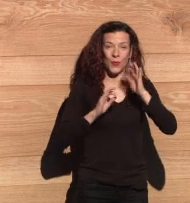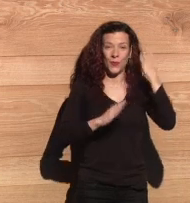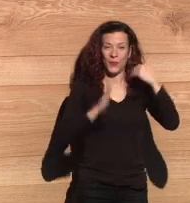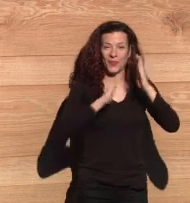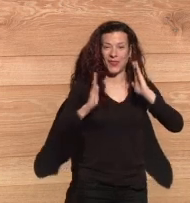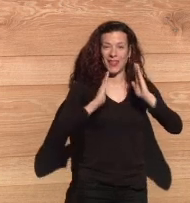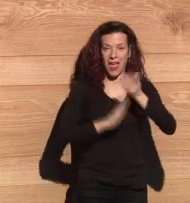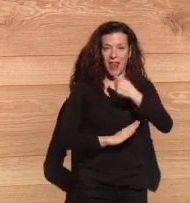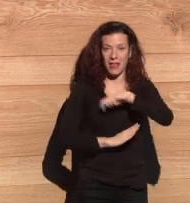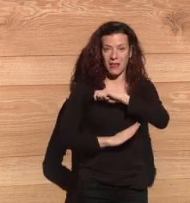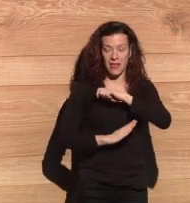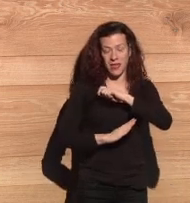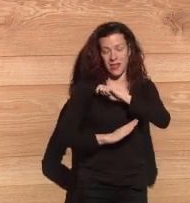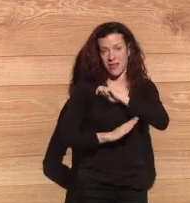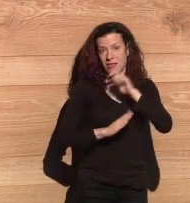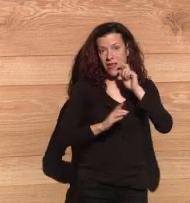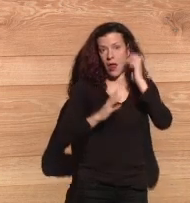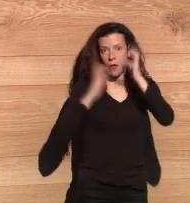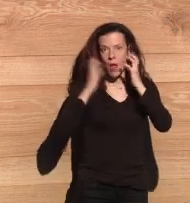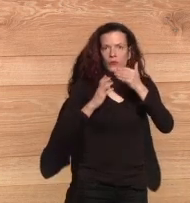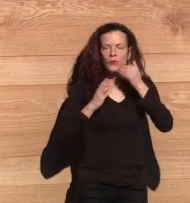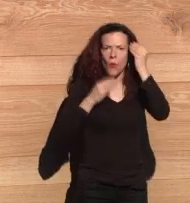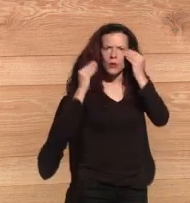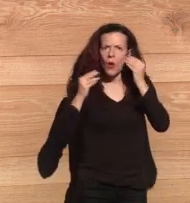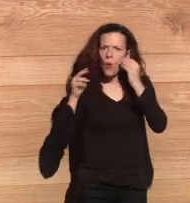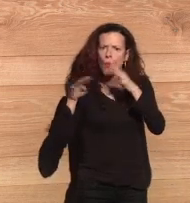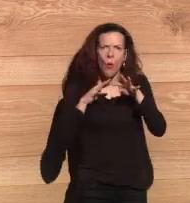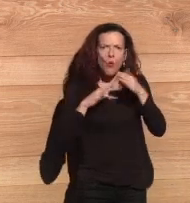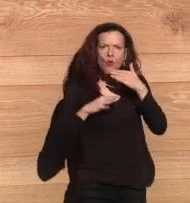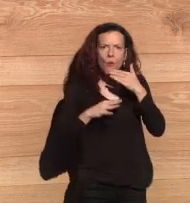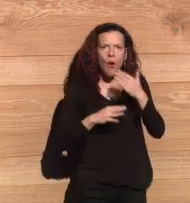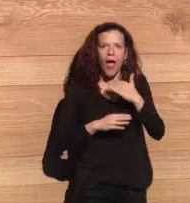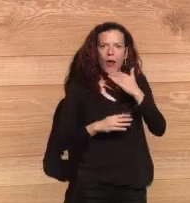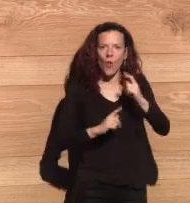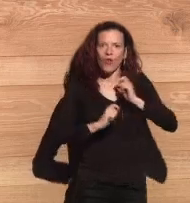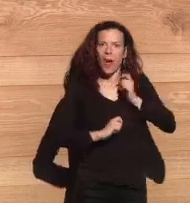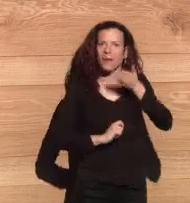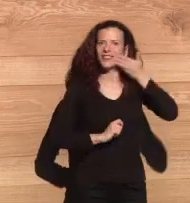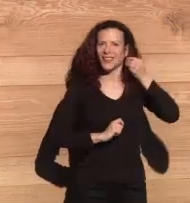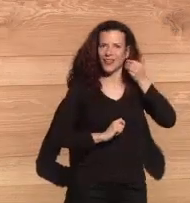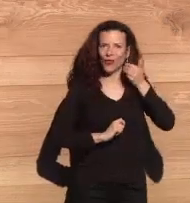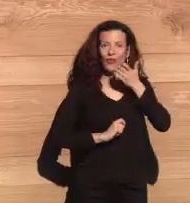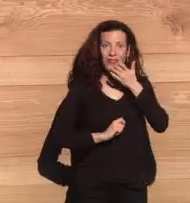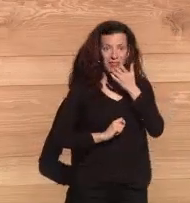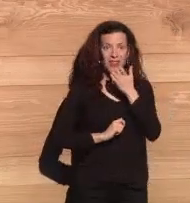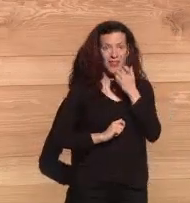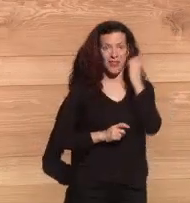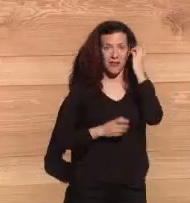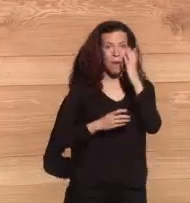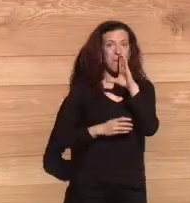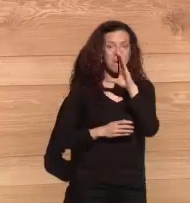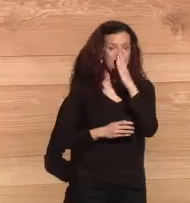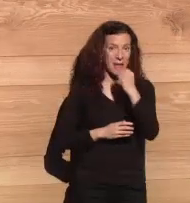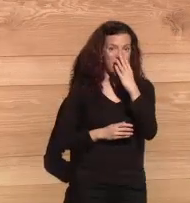animales estaban considerados como una posesión que daba prestigio, ¿no? De hecho, te lo comentaba antes,